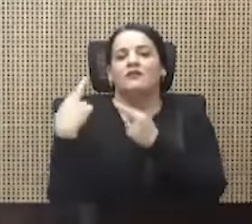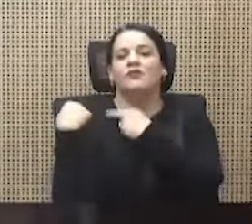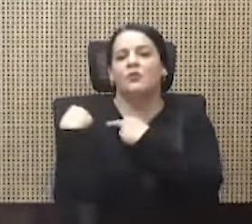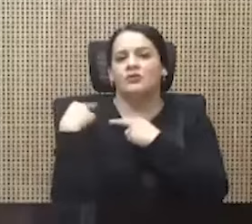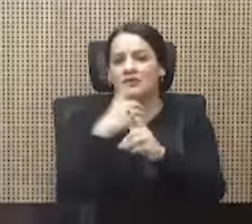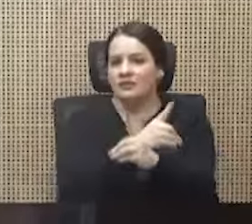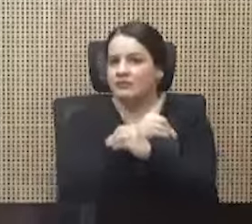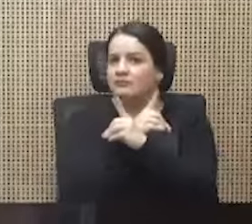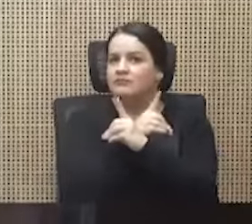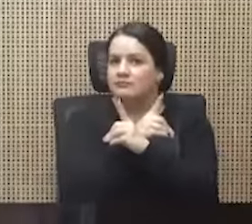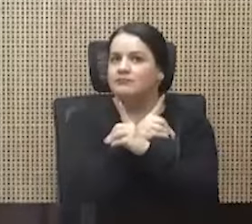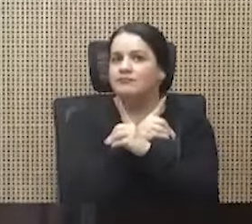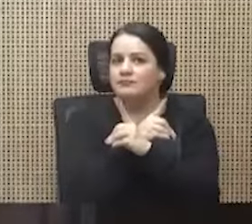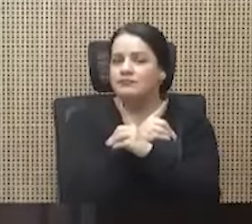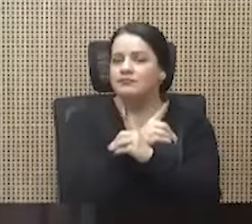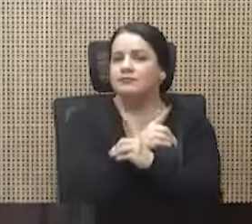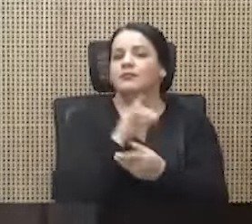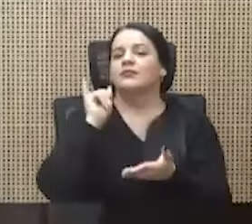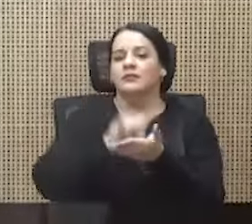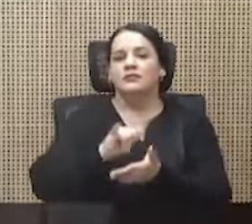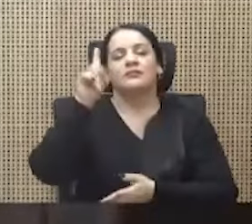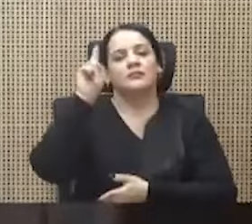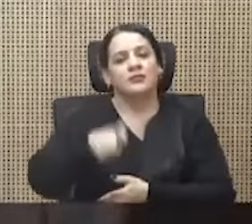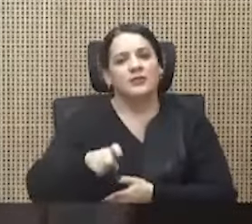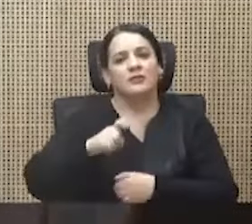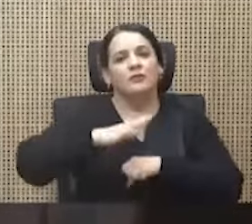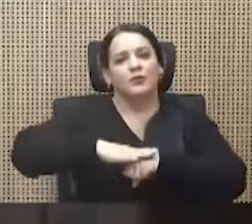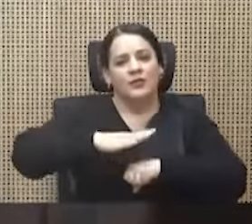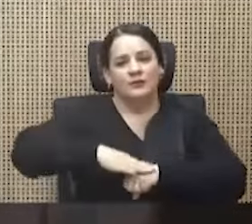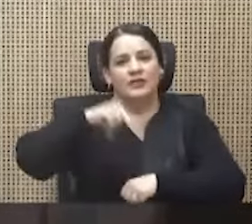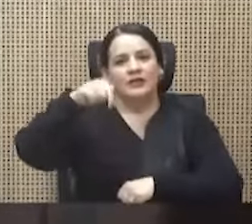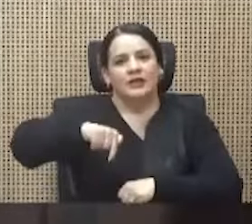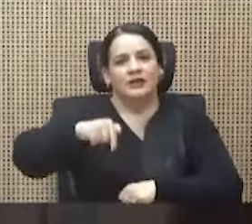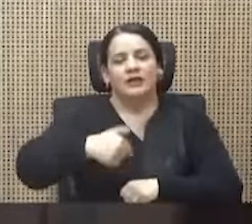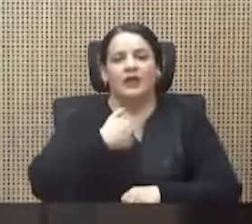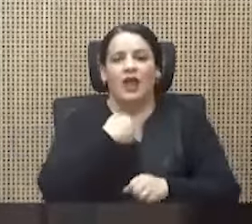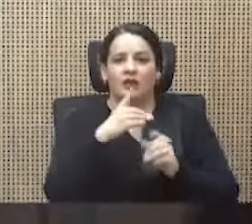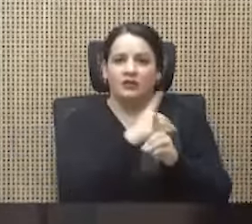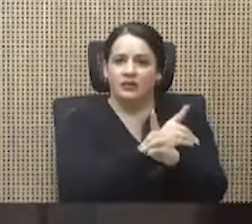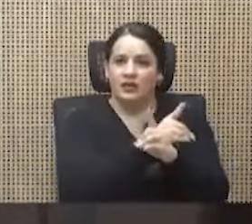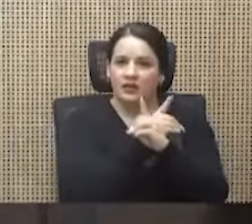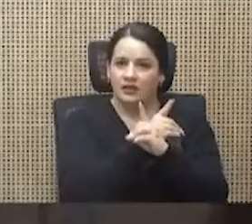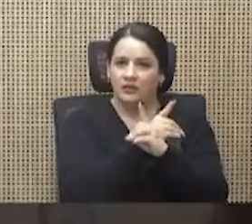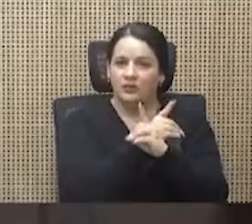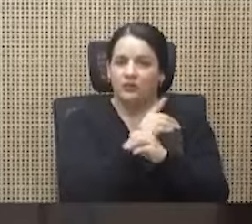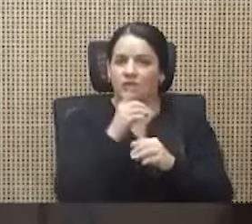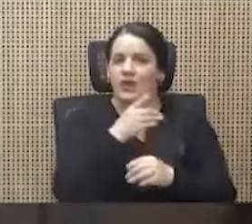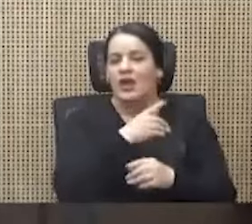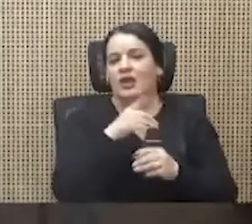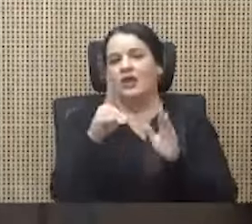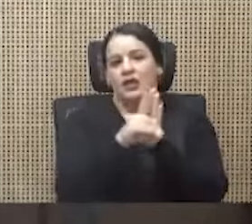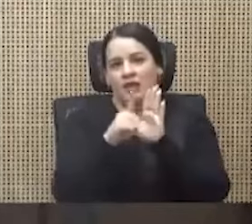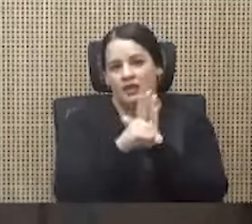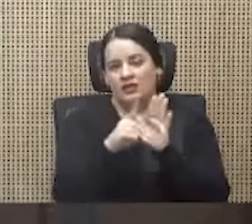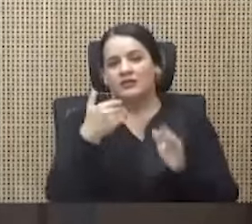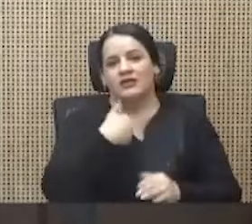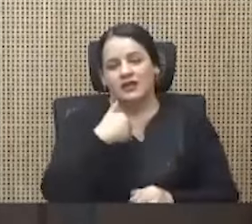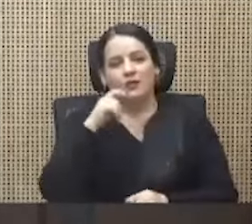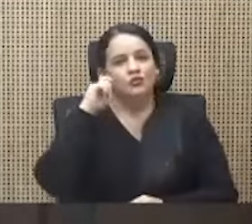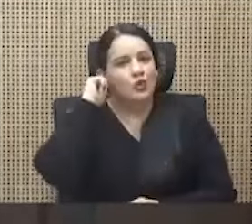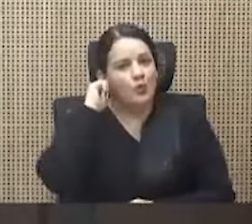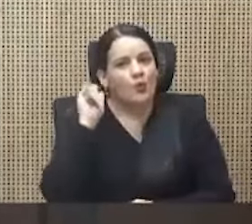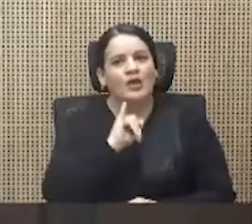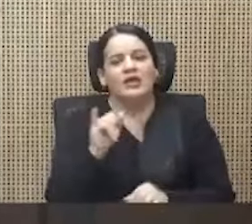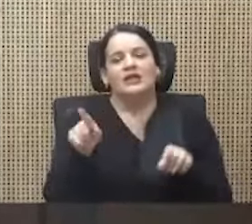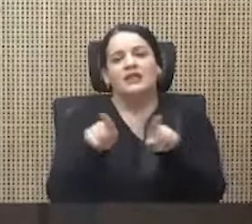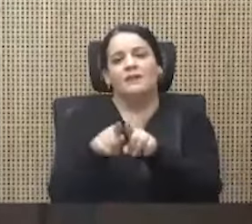defenderlos. Y eso es lo que tenemos que transmitir aquí. Hay derechos que tenemos como mujeres y hay obligaciones